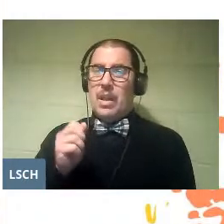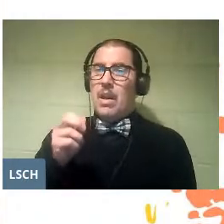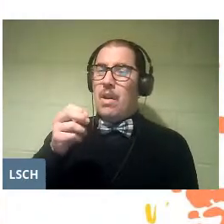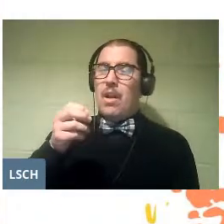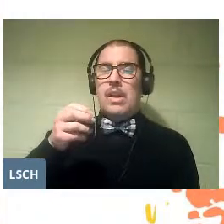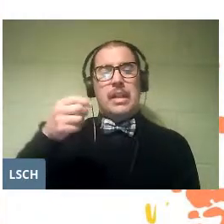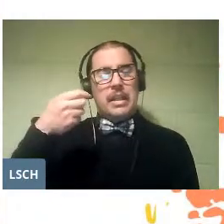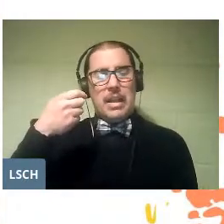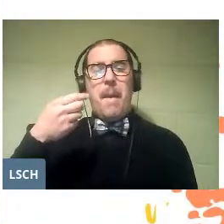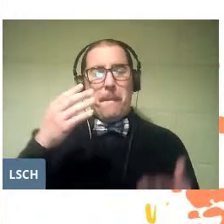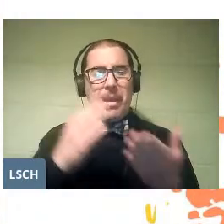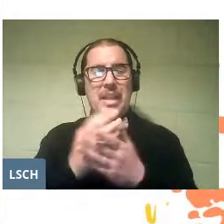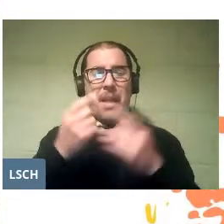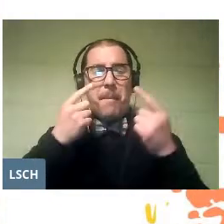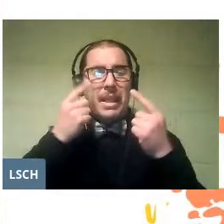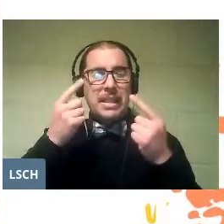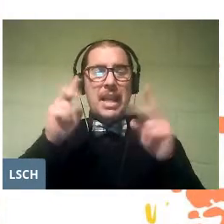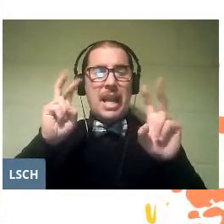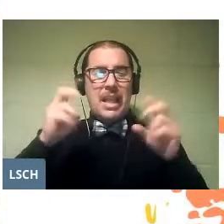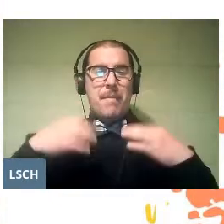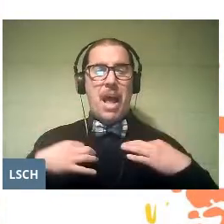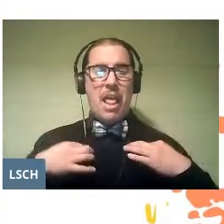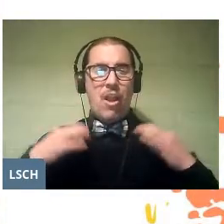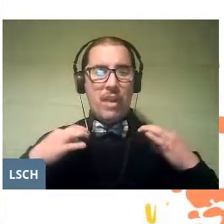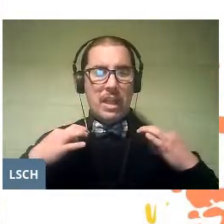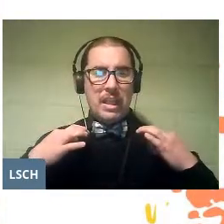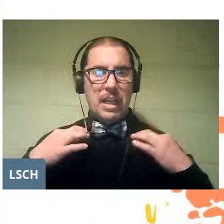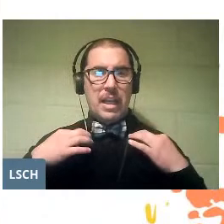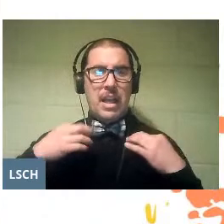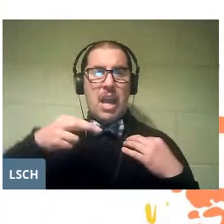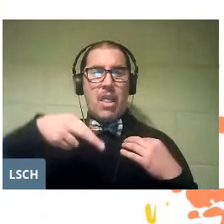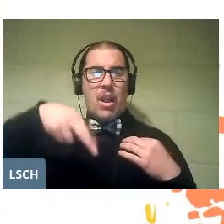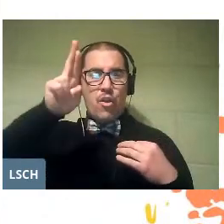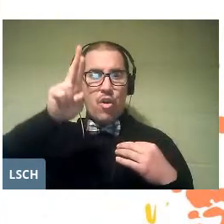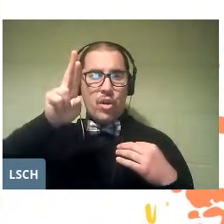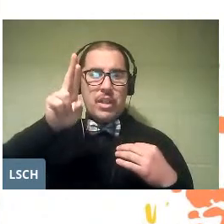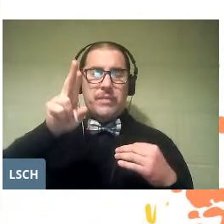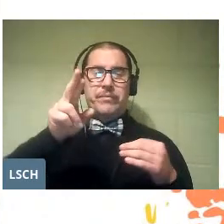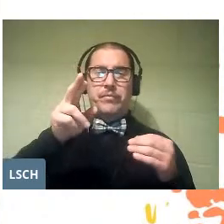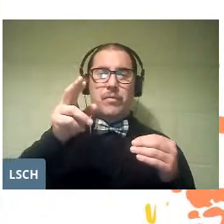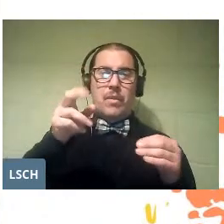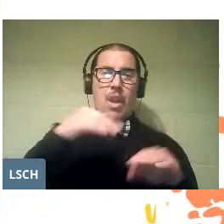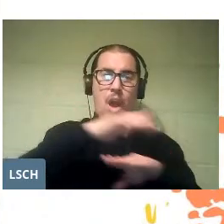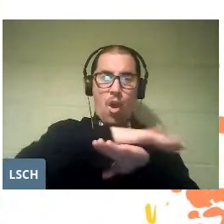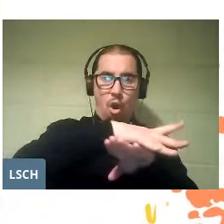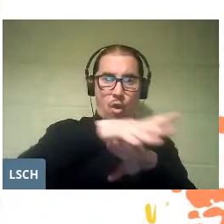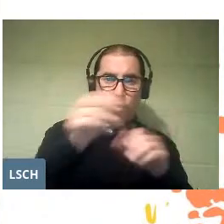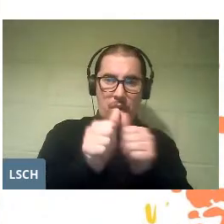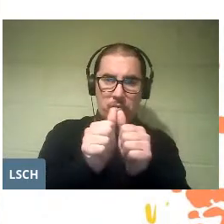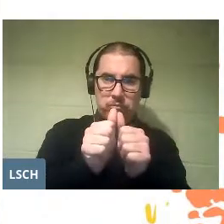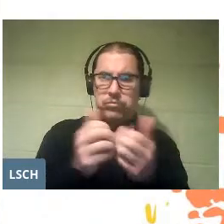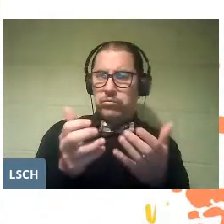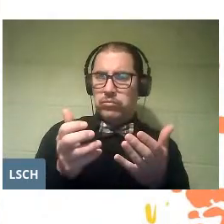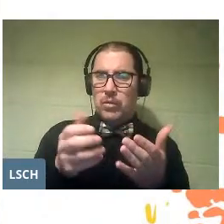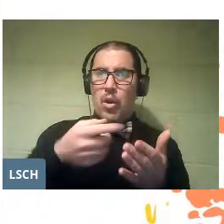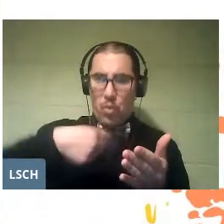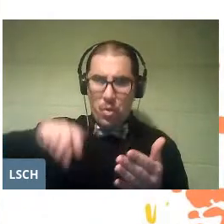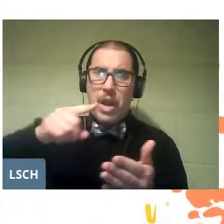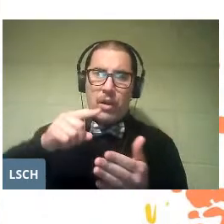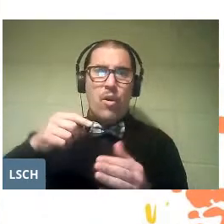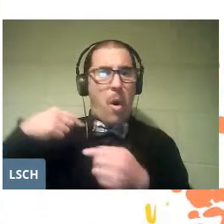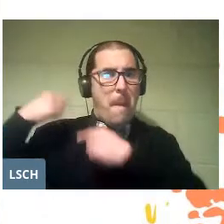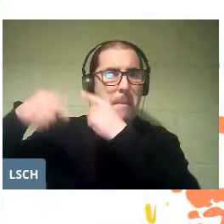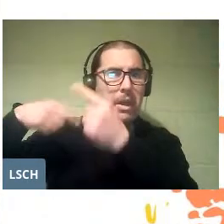mirada a los textiles de los pueblos del norte costero nos permite vincularnos con nuestras